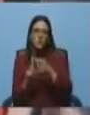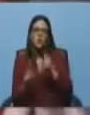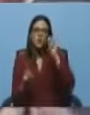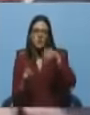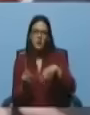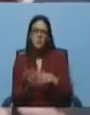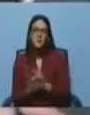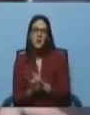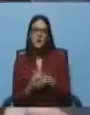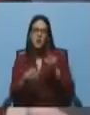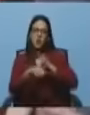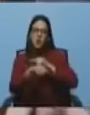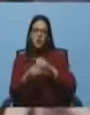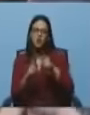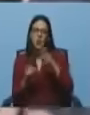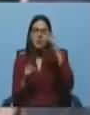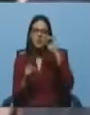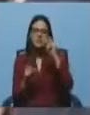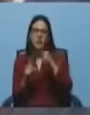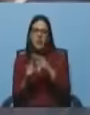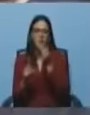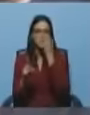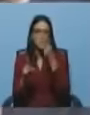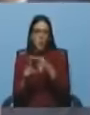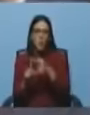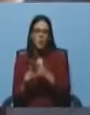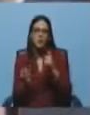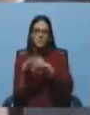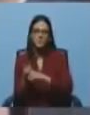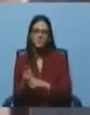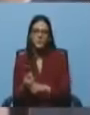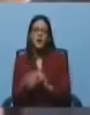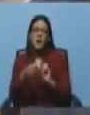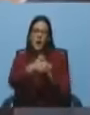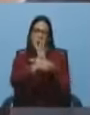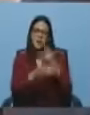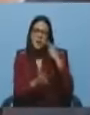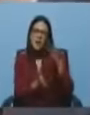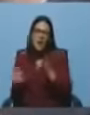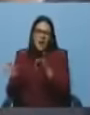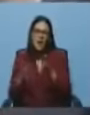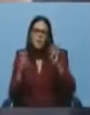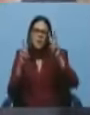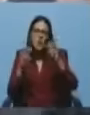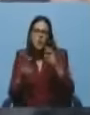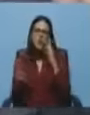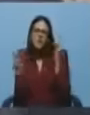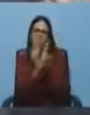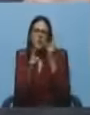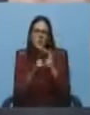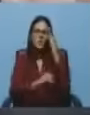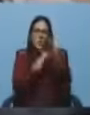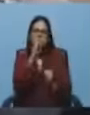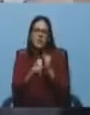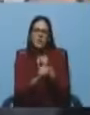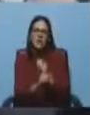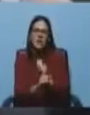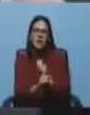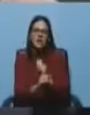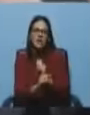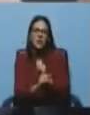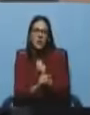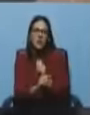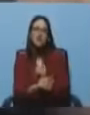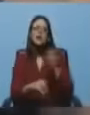Venezuela, la doctora Cilia Flores de Maduro. Los BRICS son el camino del nuevo relacionamiento internacional y el